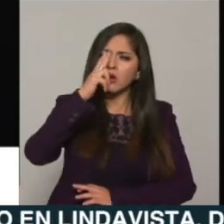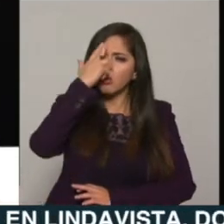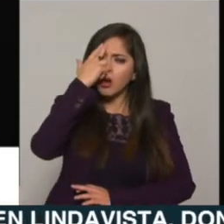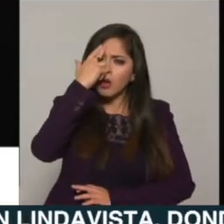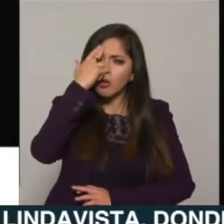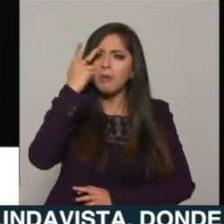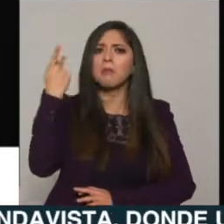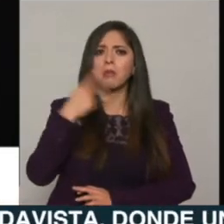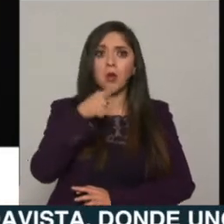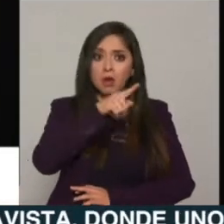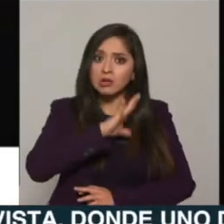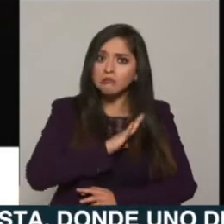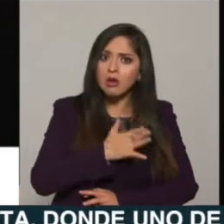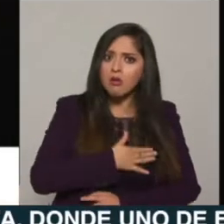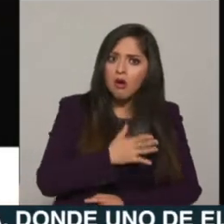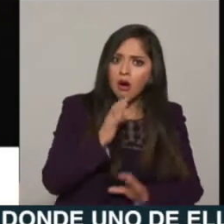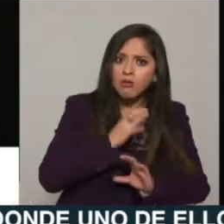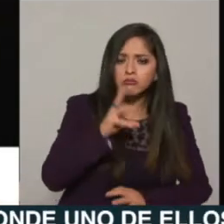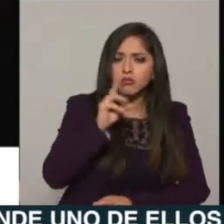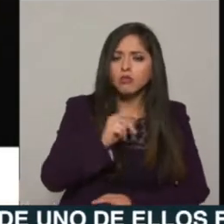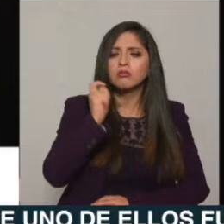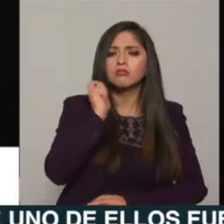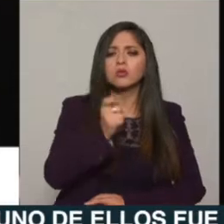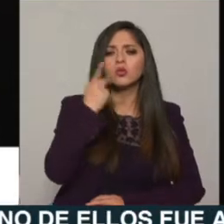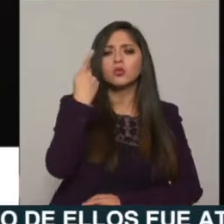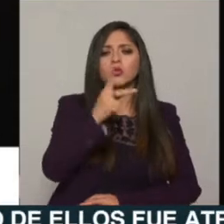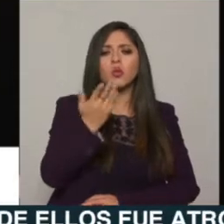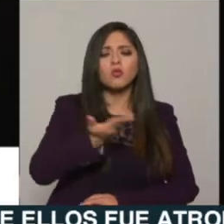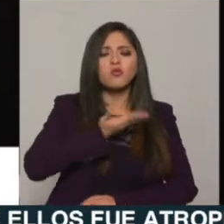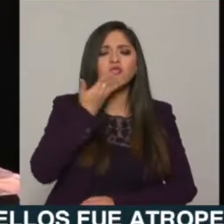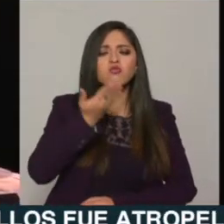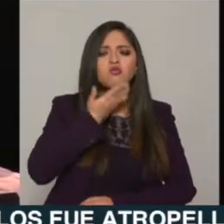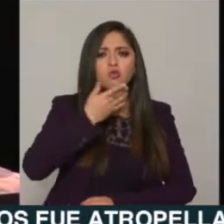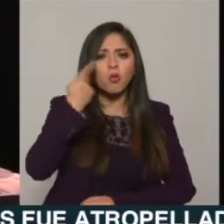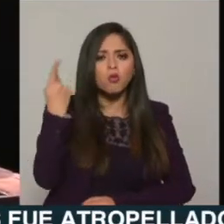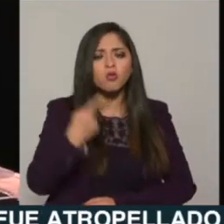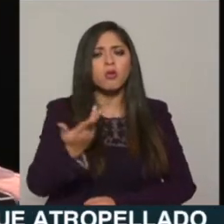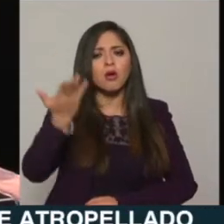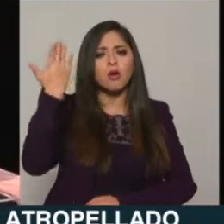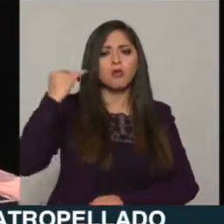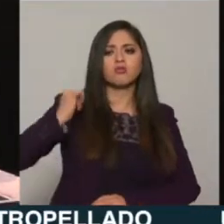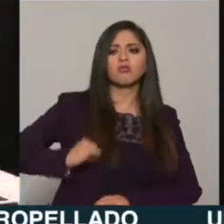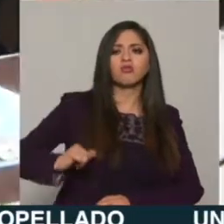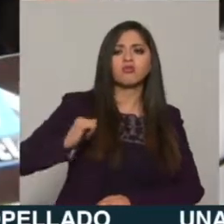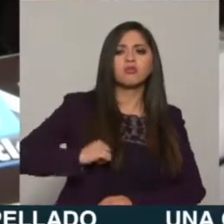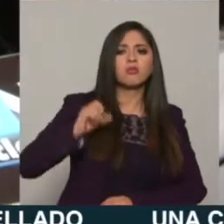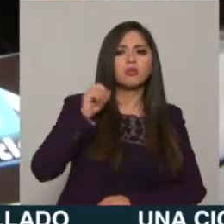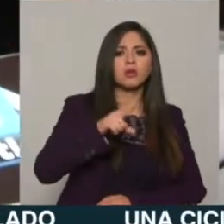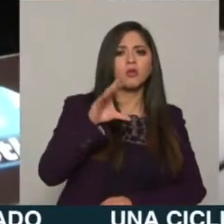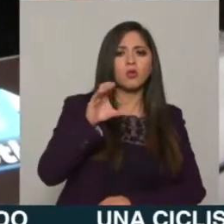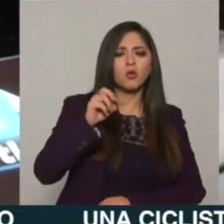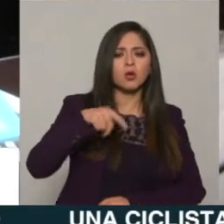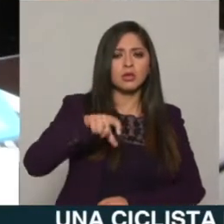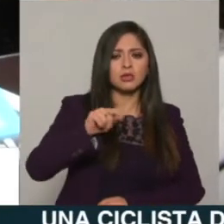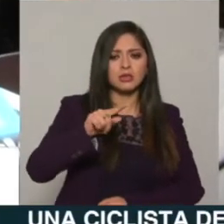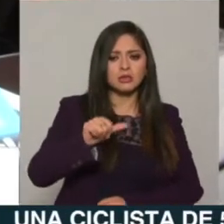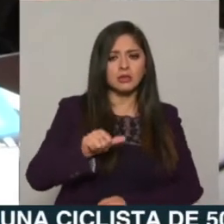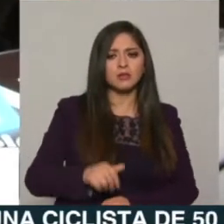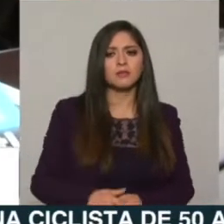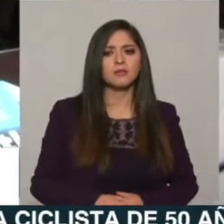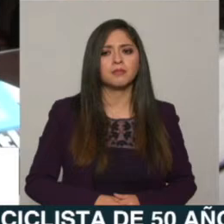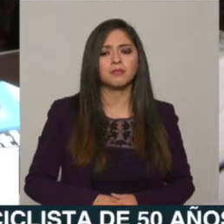forma más de seguir arraigados a esos momentos de antes de la conquista. Pues creo que es una obra